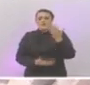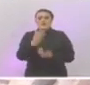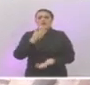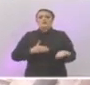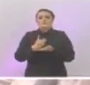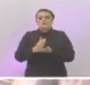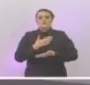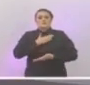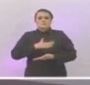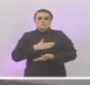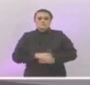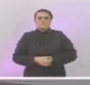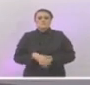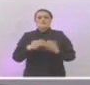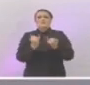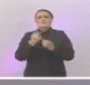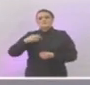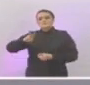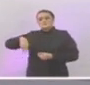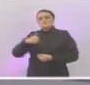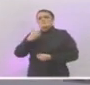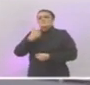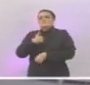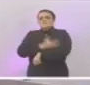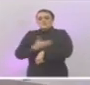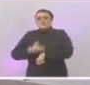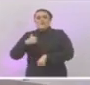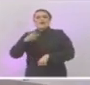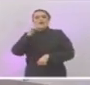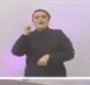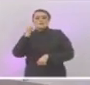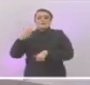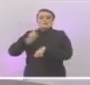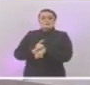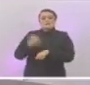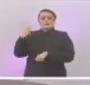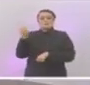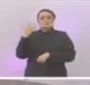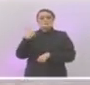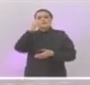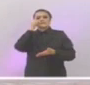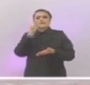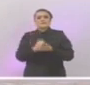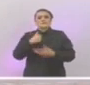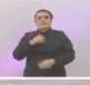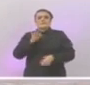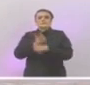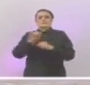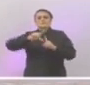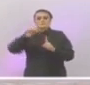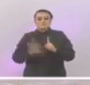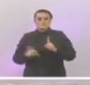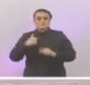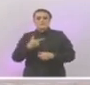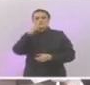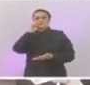a la Justicia. Aprecio que me hayan acompañado el día de ayer en este evento el Secretario de la Defensa Nacional,